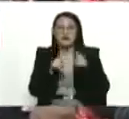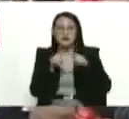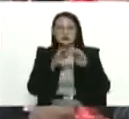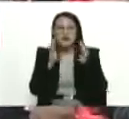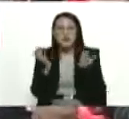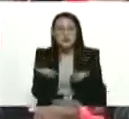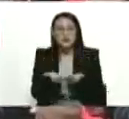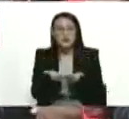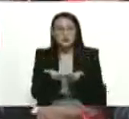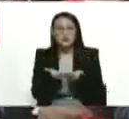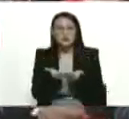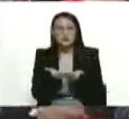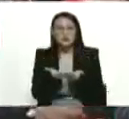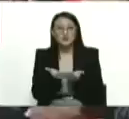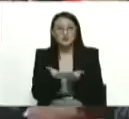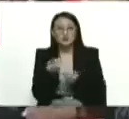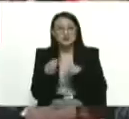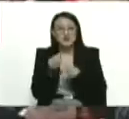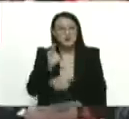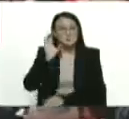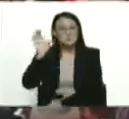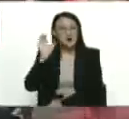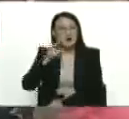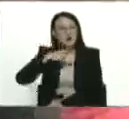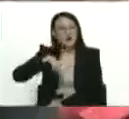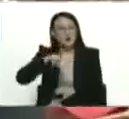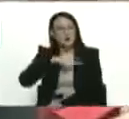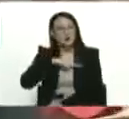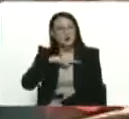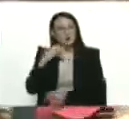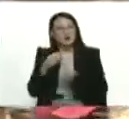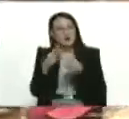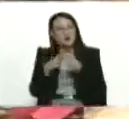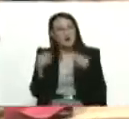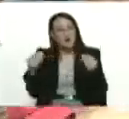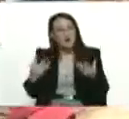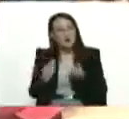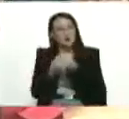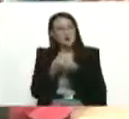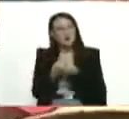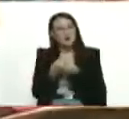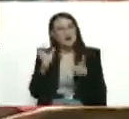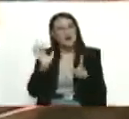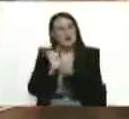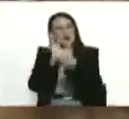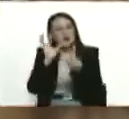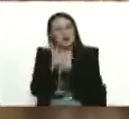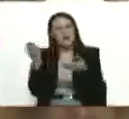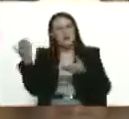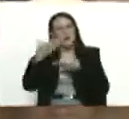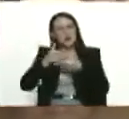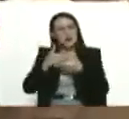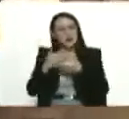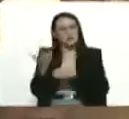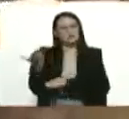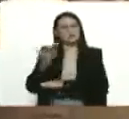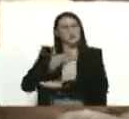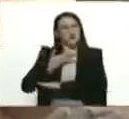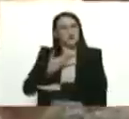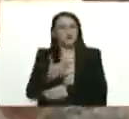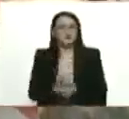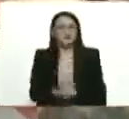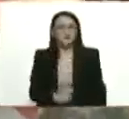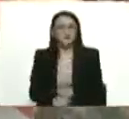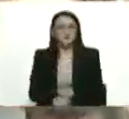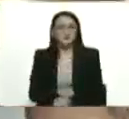hayan hecho a algún país que a nosotros, que nos la hicieron toda junta, con las agresiones, con los bloqueos, con las sanciones.